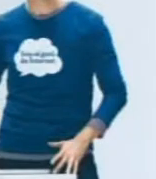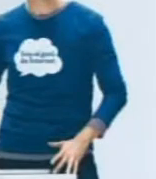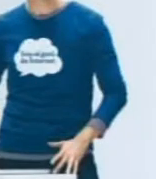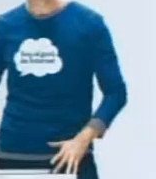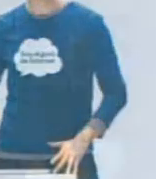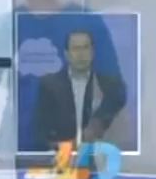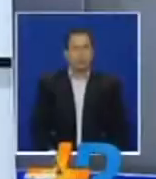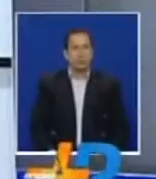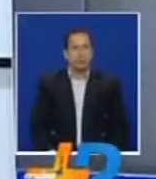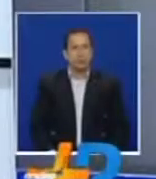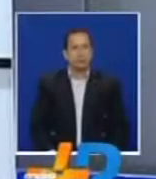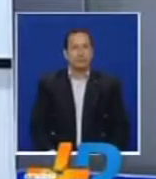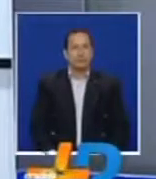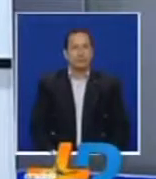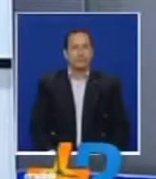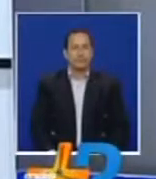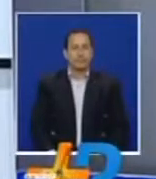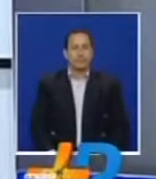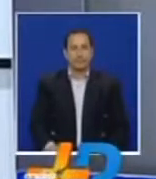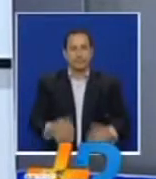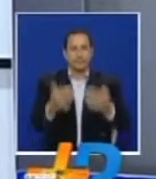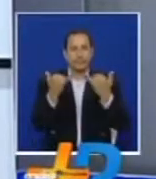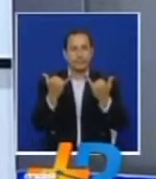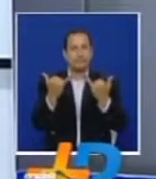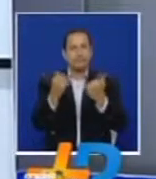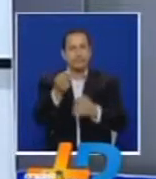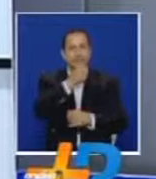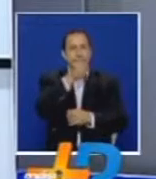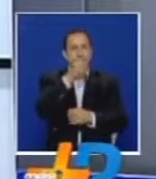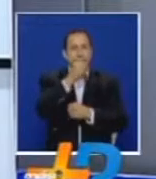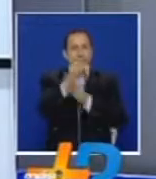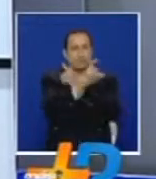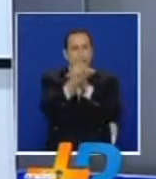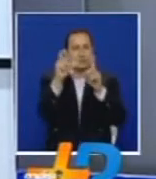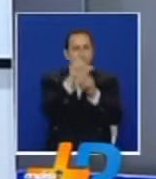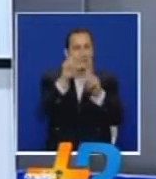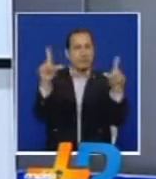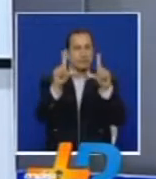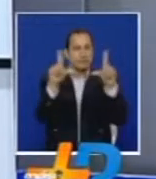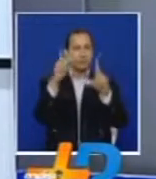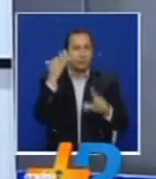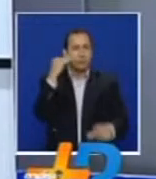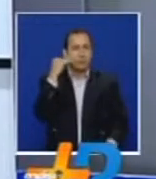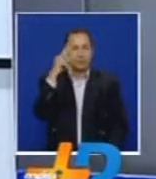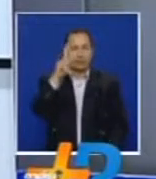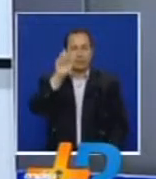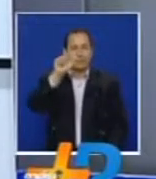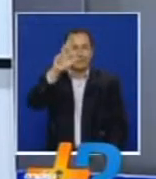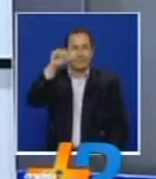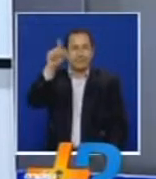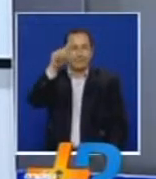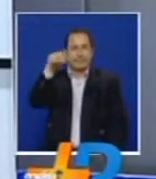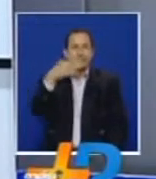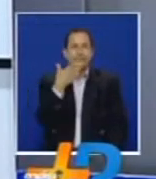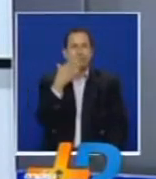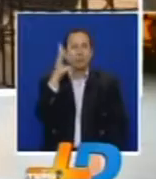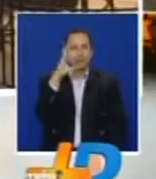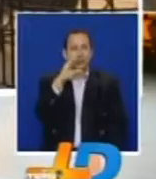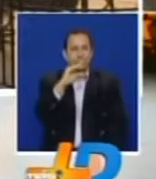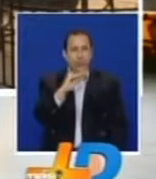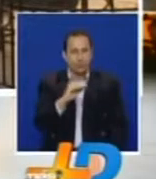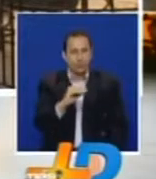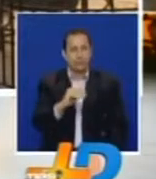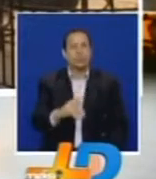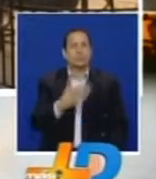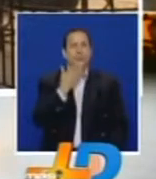más. Momento de conocer las noticias del entretenimiento con Lorena Balmas. Lorena, buenas noches. Hola, María del Pilar, y